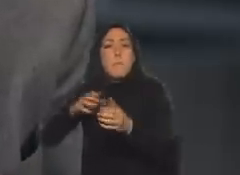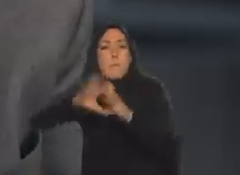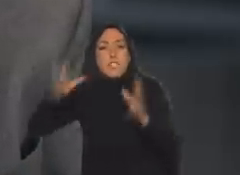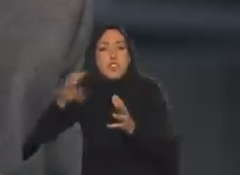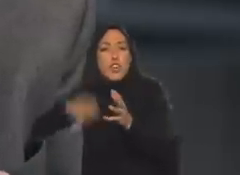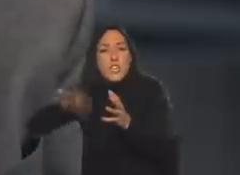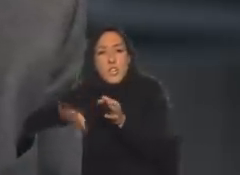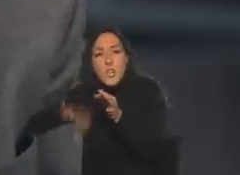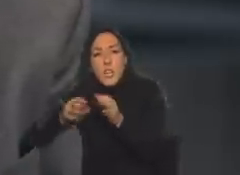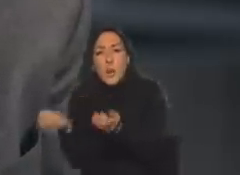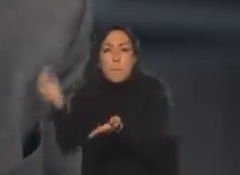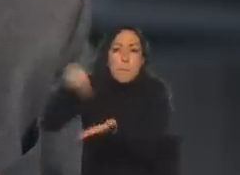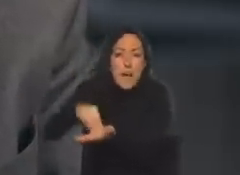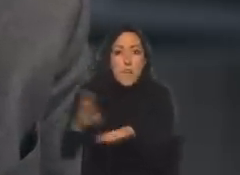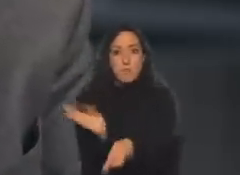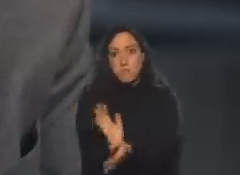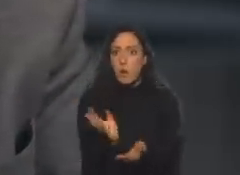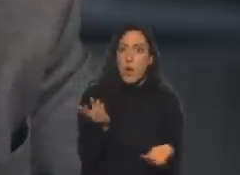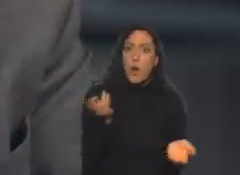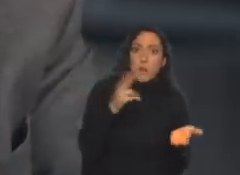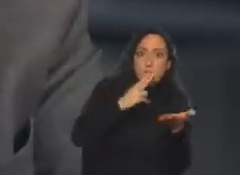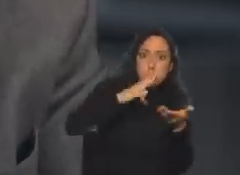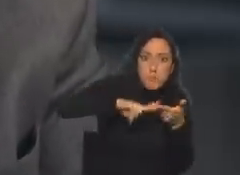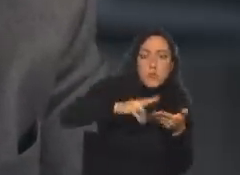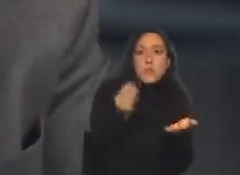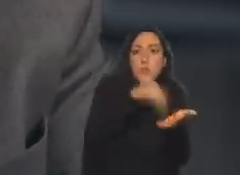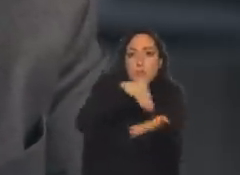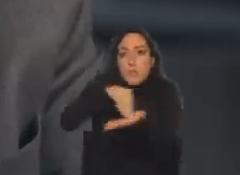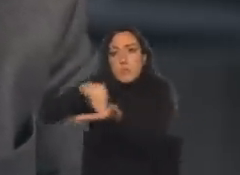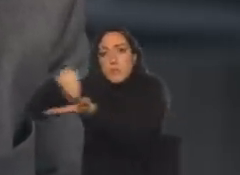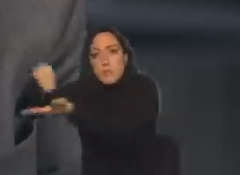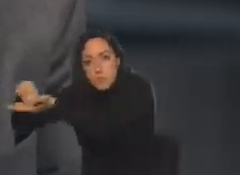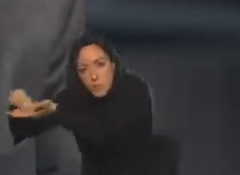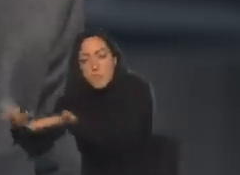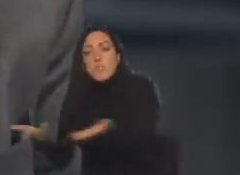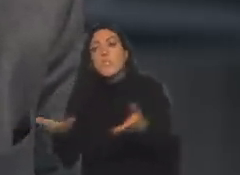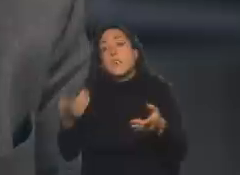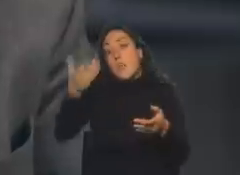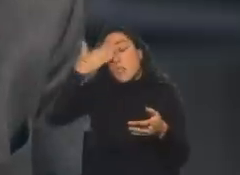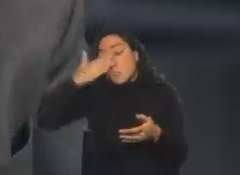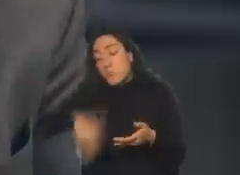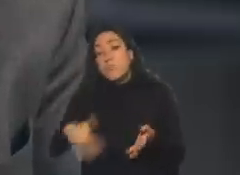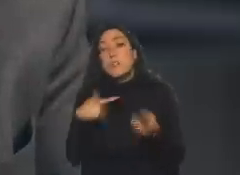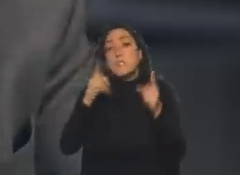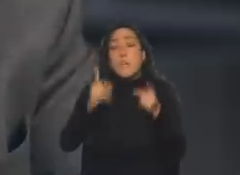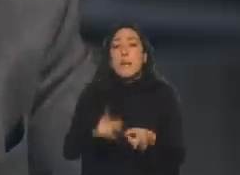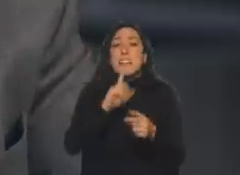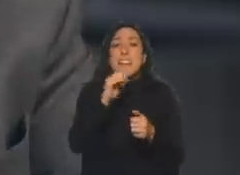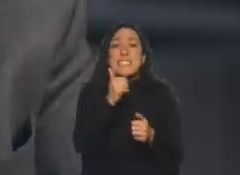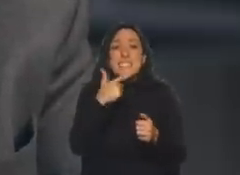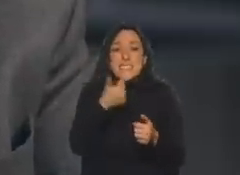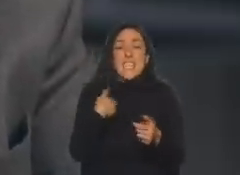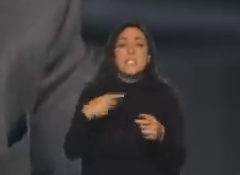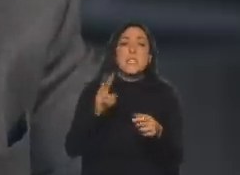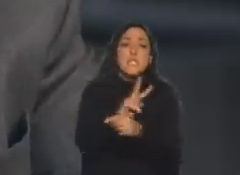5 veces por un lugar en donde tuvo que ir aportando. Y después, bueno, las tasas de